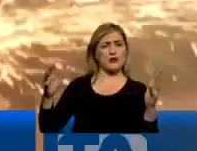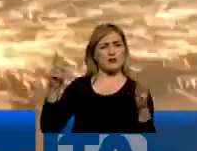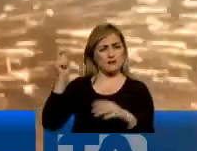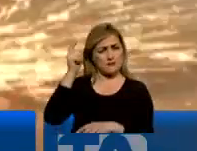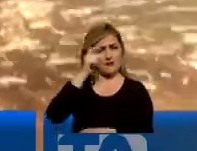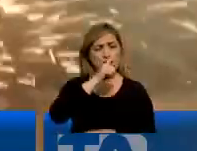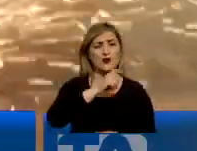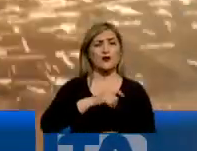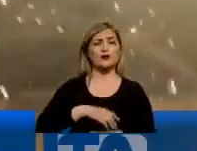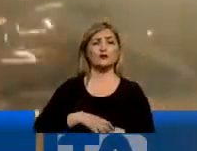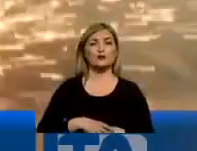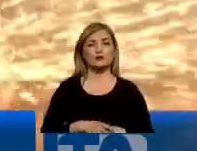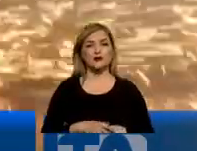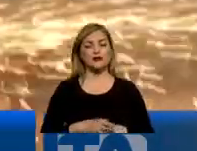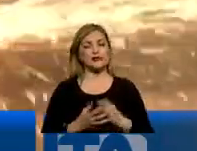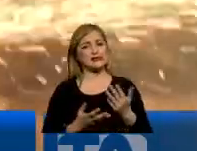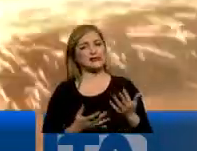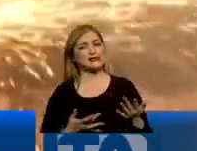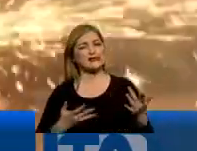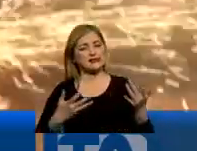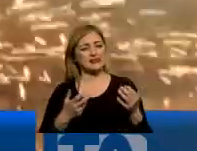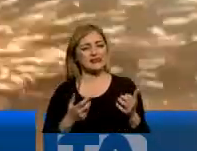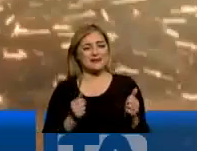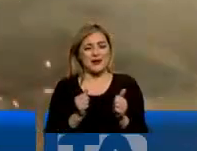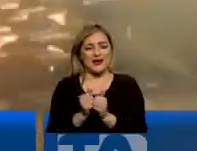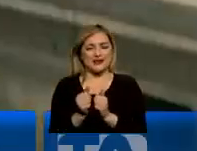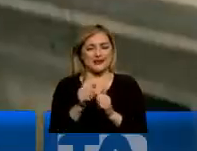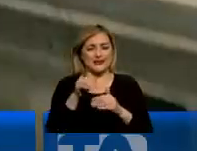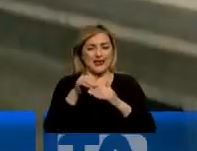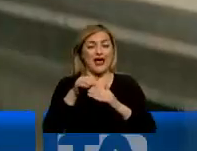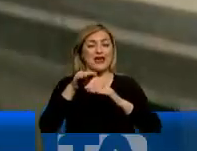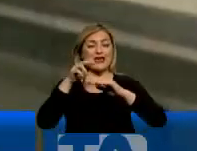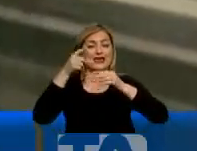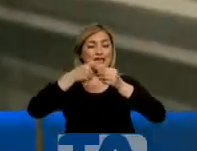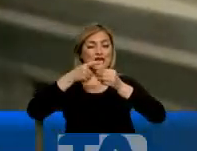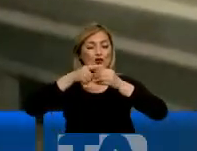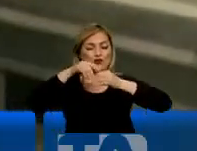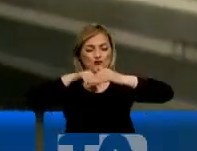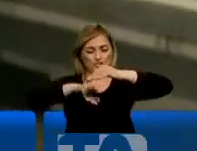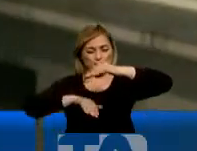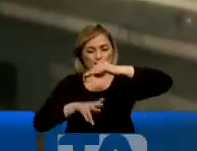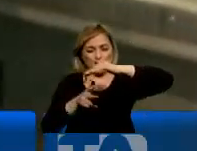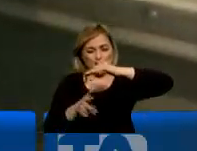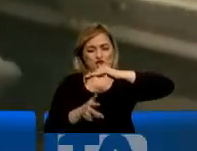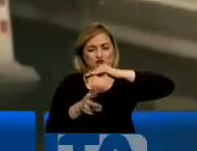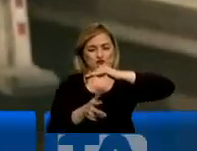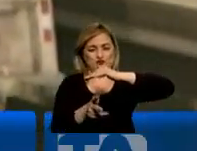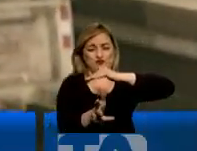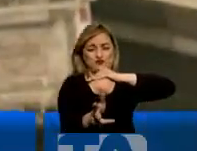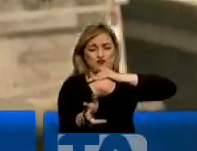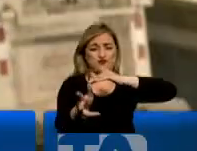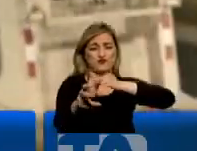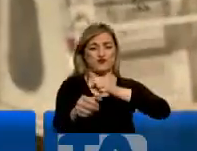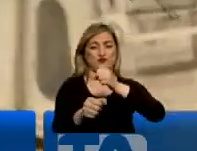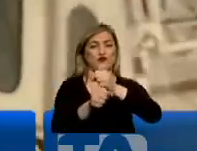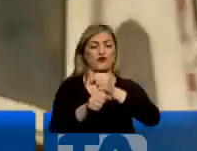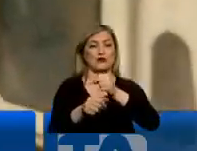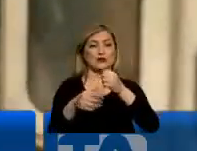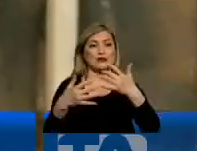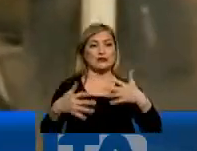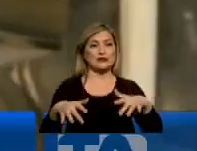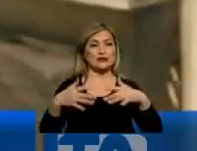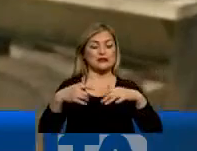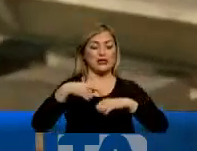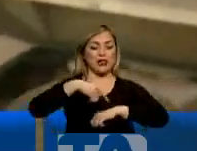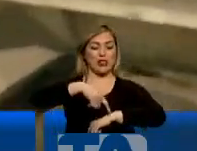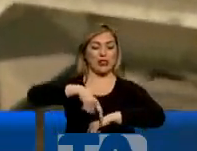que a veces nos arrebata, pensábamos que cruzaríamos la ciudad bajo tierra al cabo de unos cuantos años. Lo que no esperábamos es que esos años se hicieran